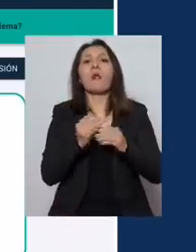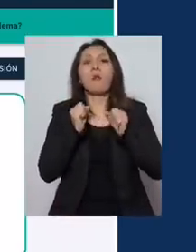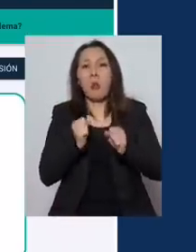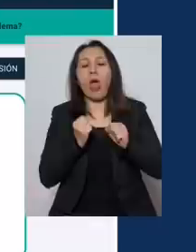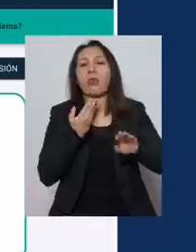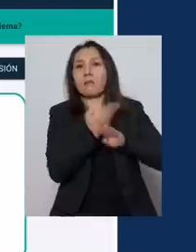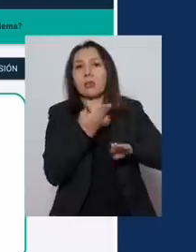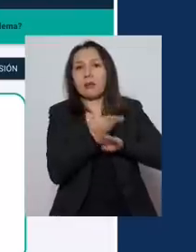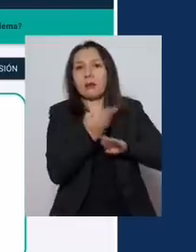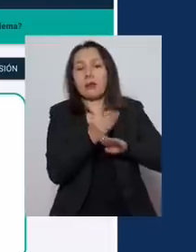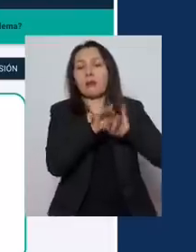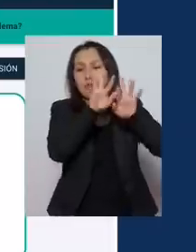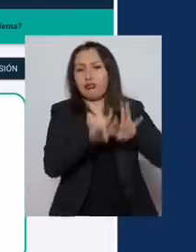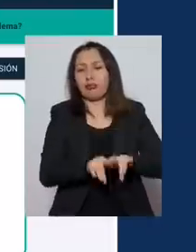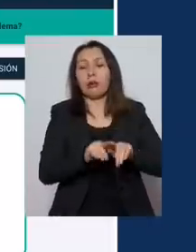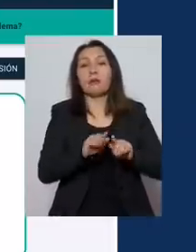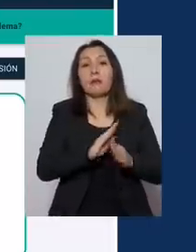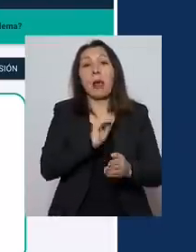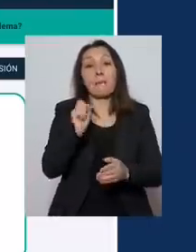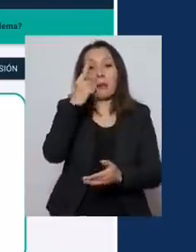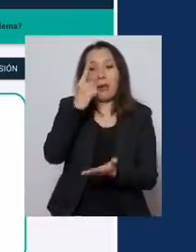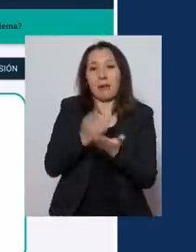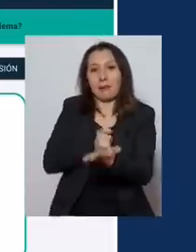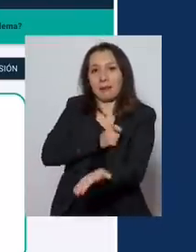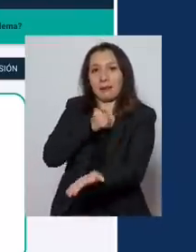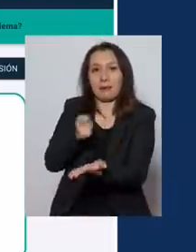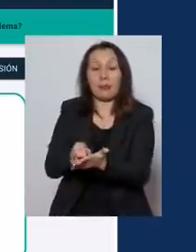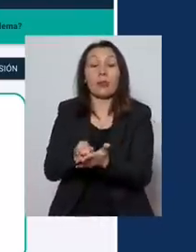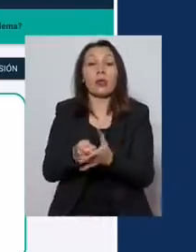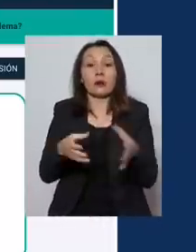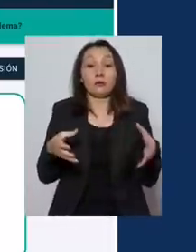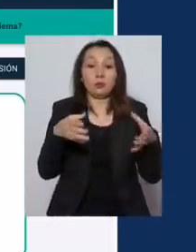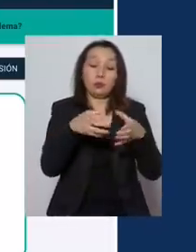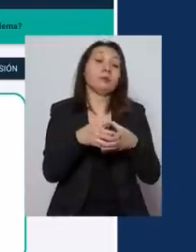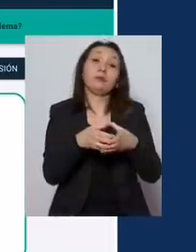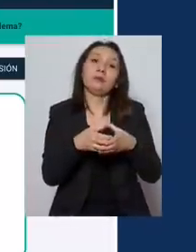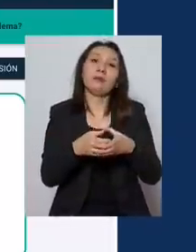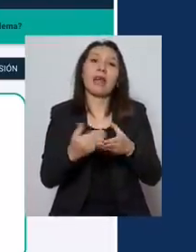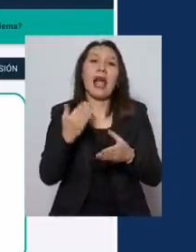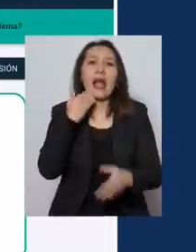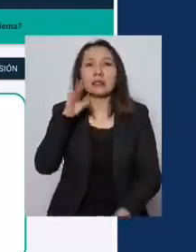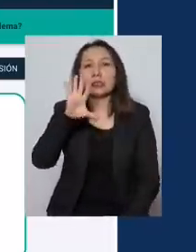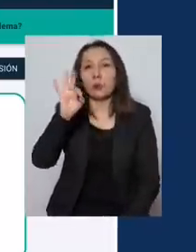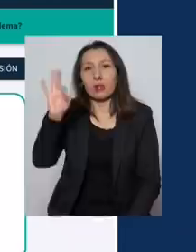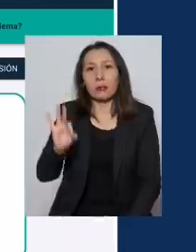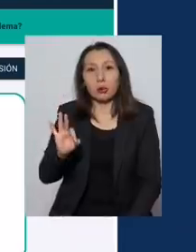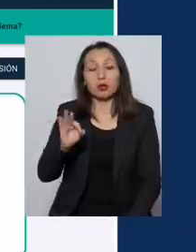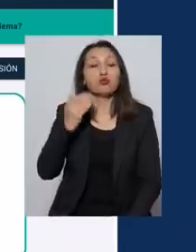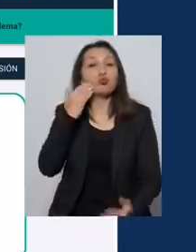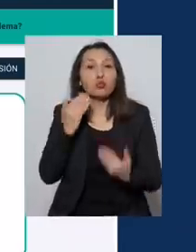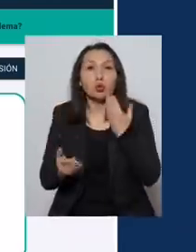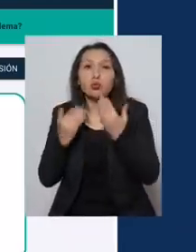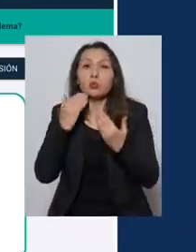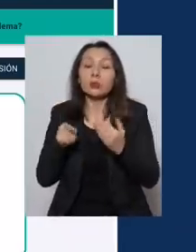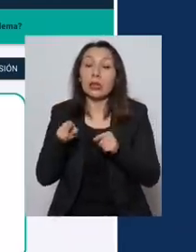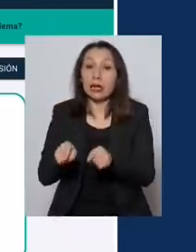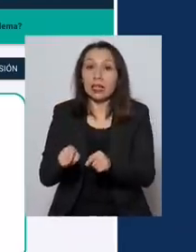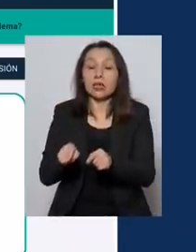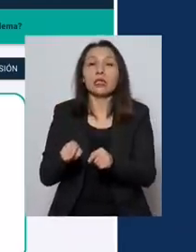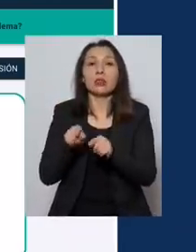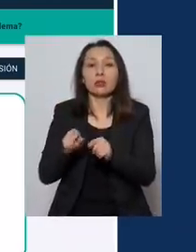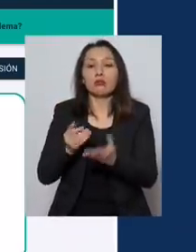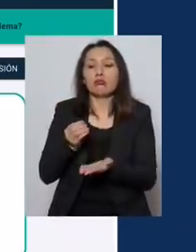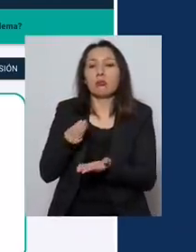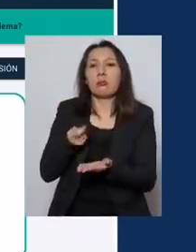solicitudes para recibir el primer aporte. Recordar que el grupo de casi el 50% de beneficiarios de este beneficio